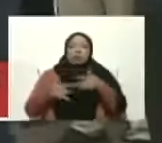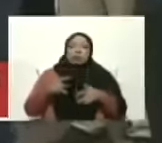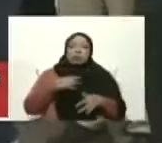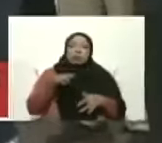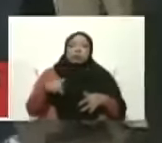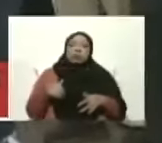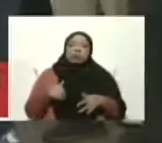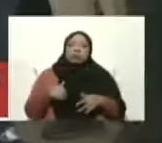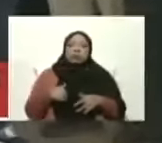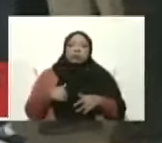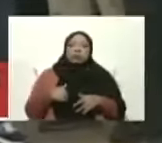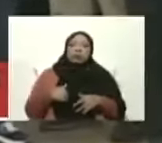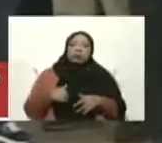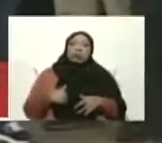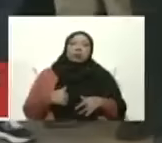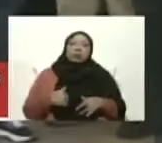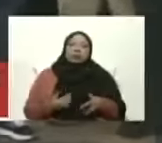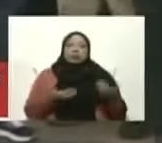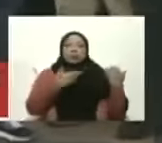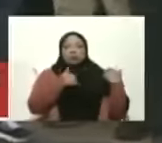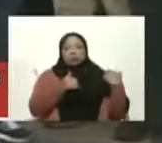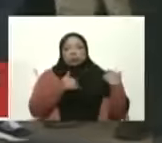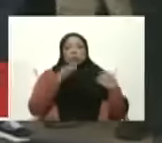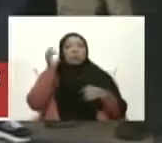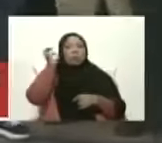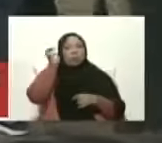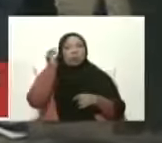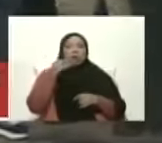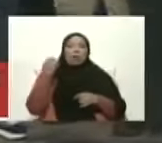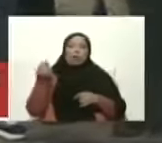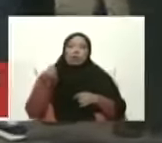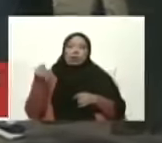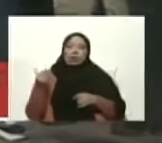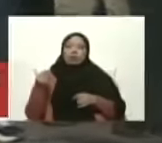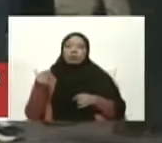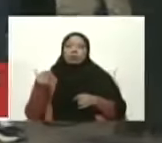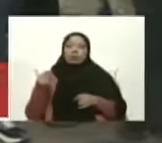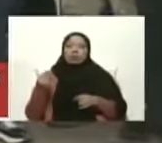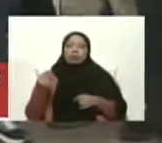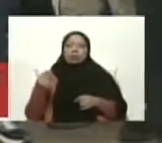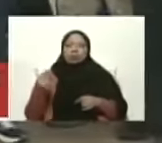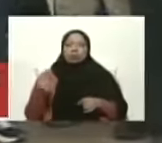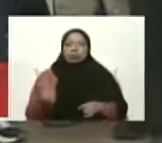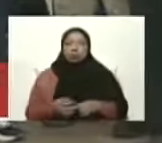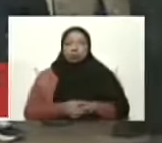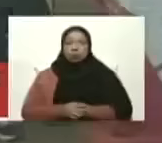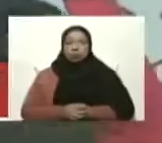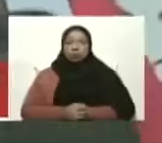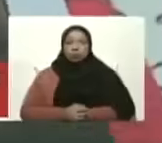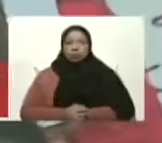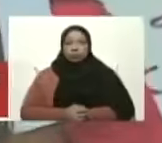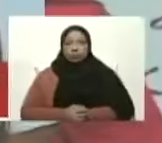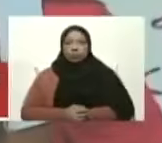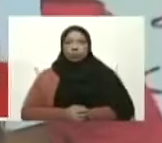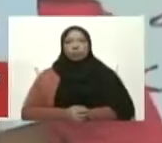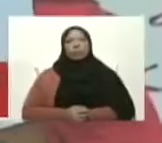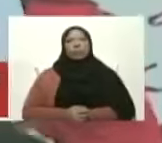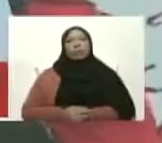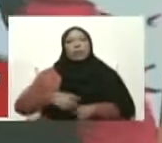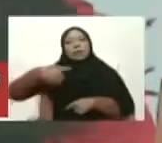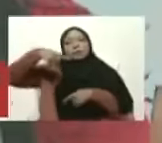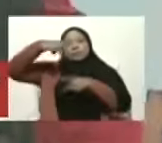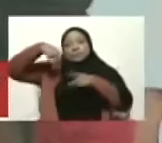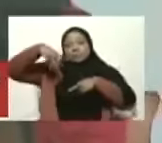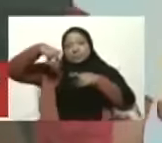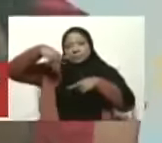dando la lucha y la representación por las mujeres jóvenes. Porque por ahí, bueno, hicimos unos TikTok